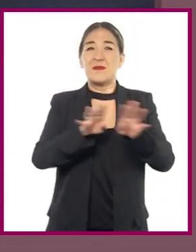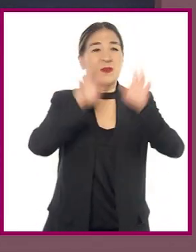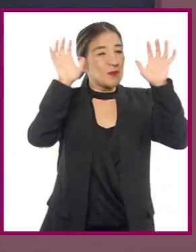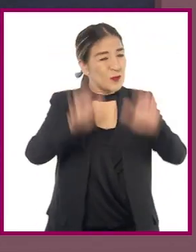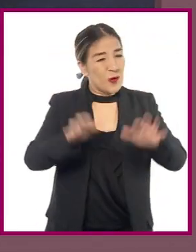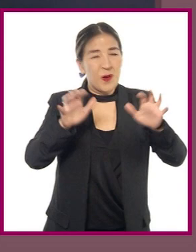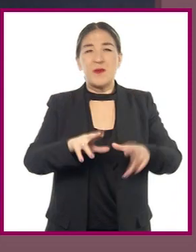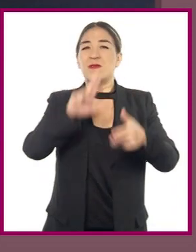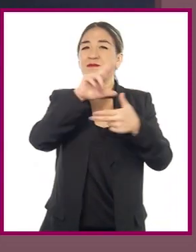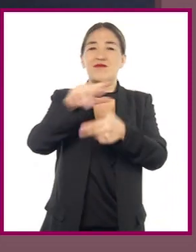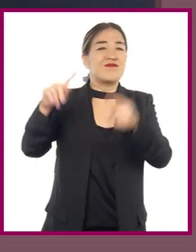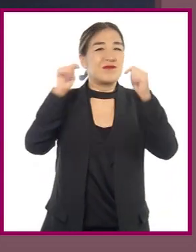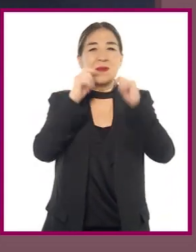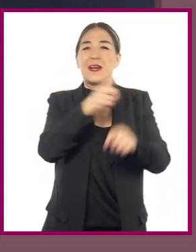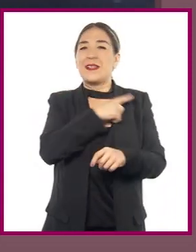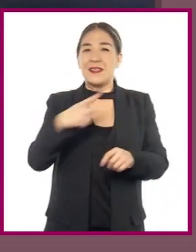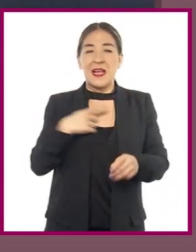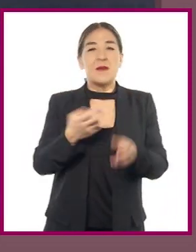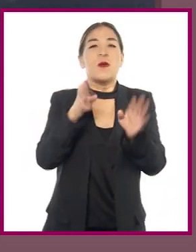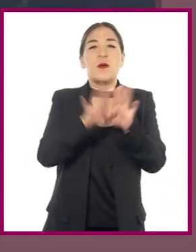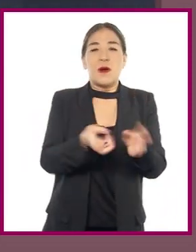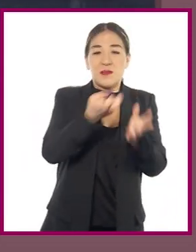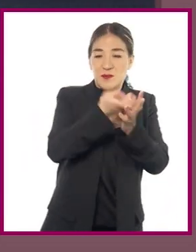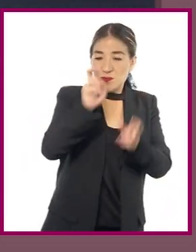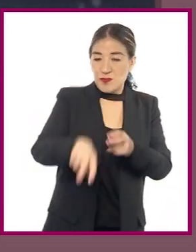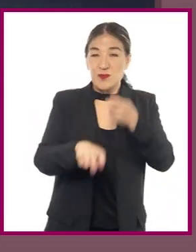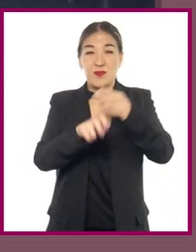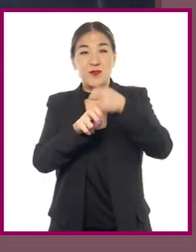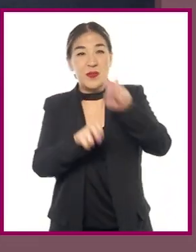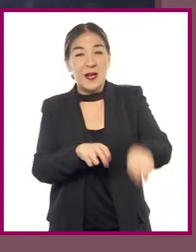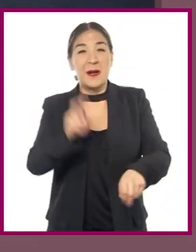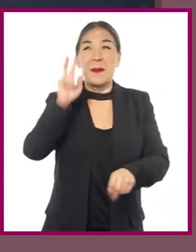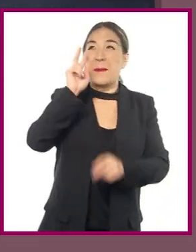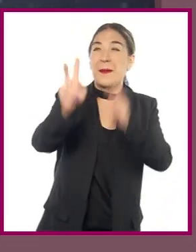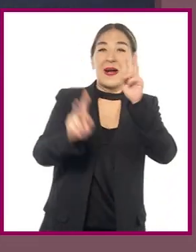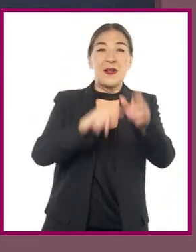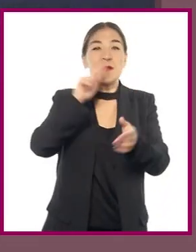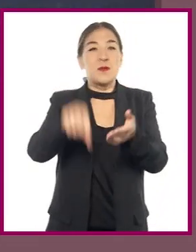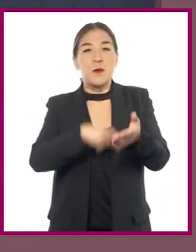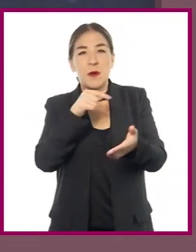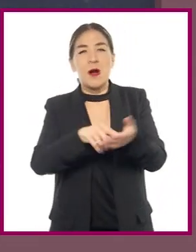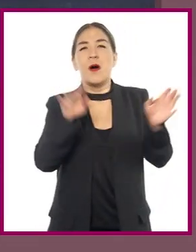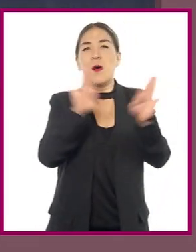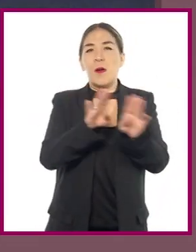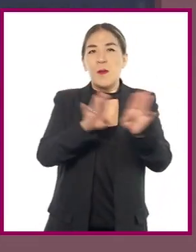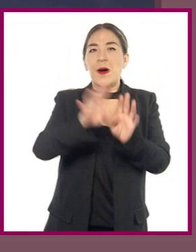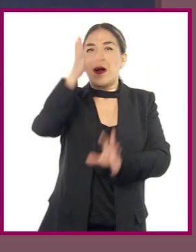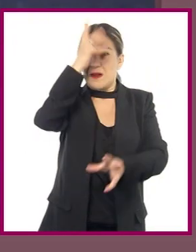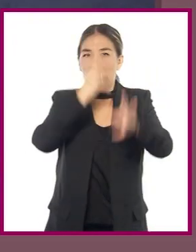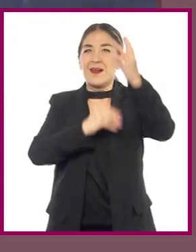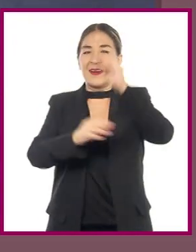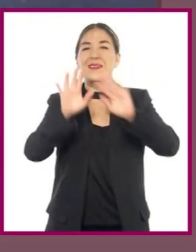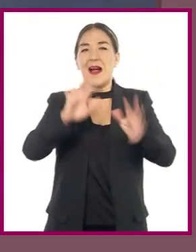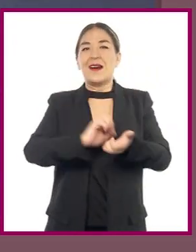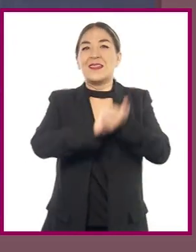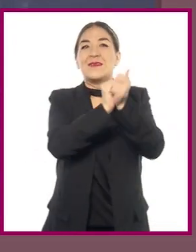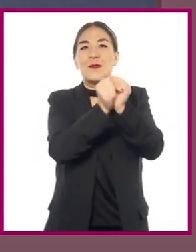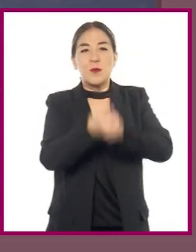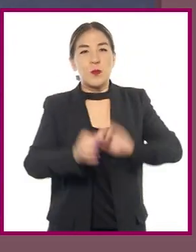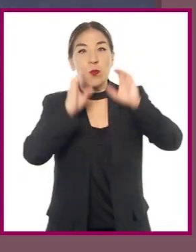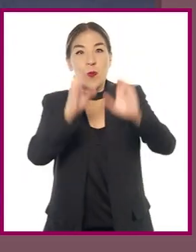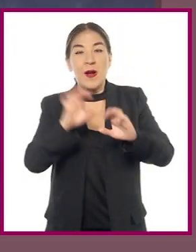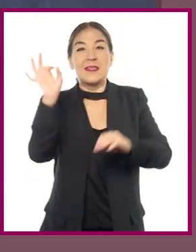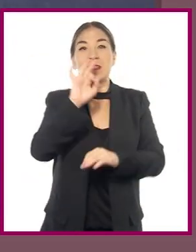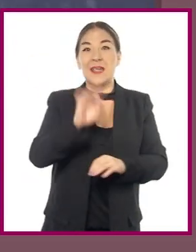travesías, atendiendo a señales geográficas y climatológicas que aprendieron a interpretar, estando siempre atentos al